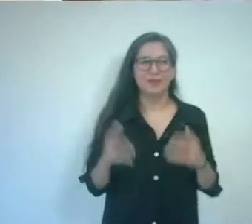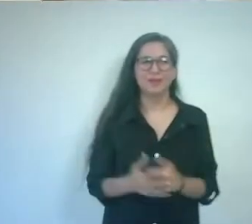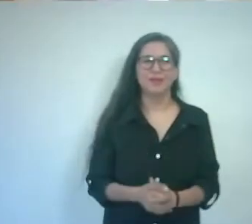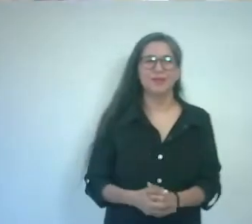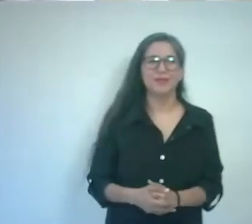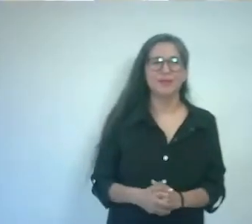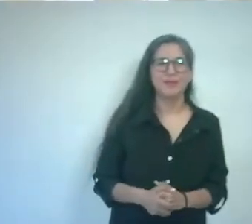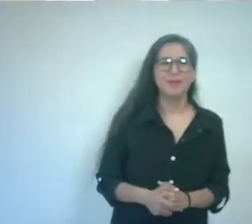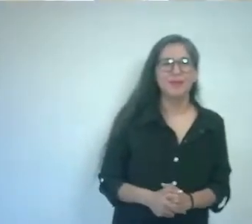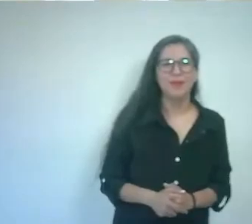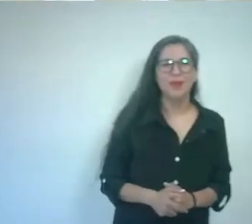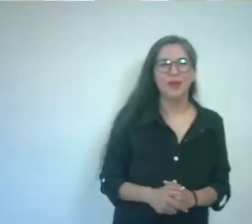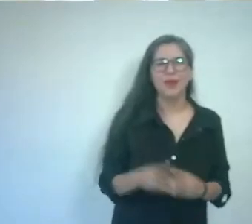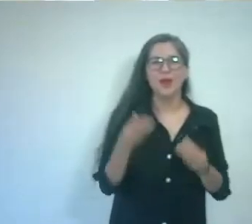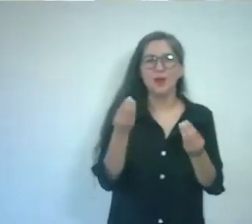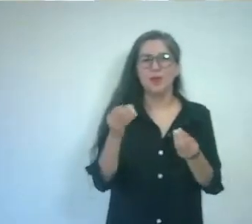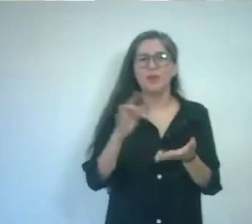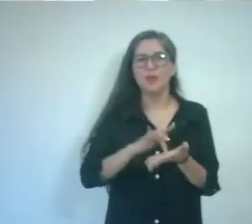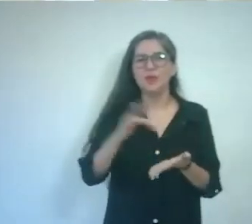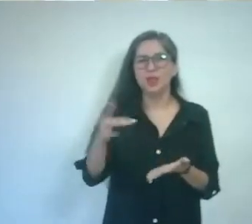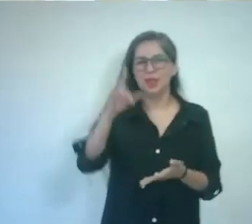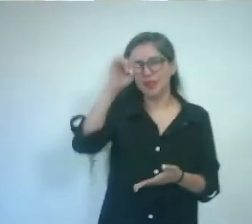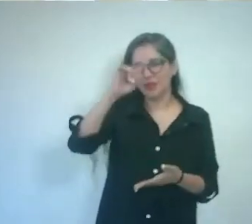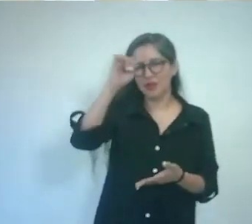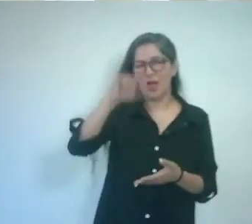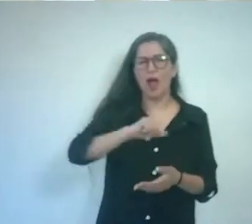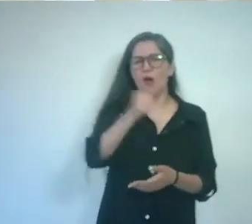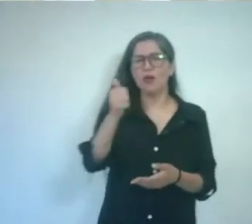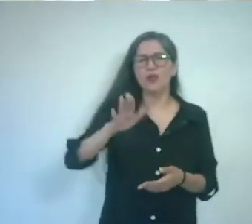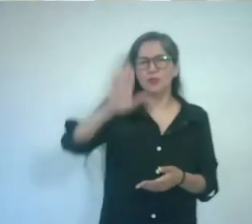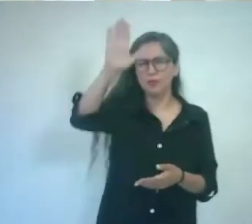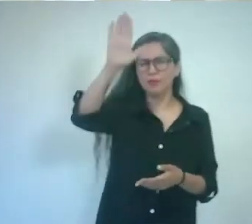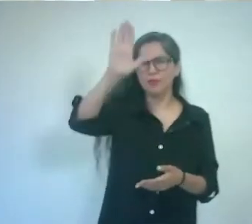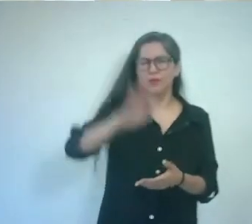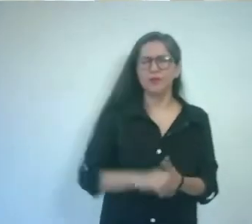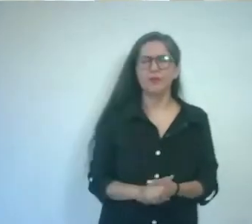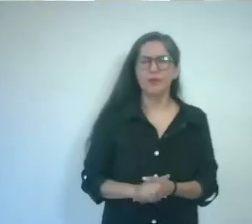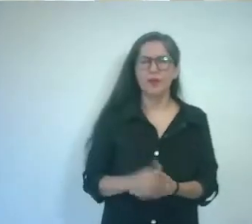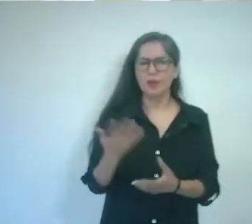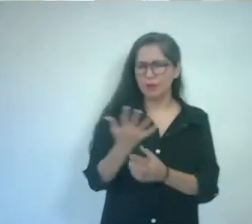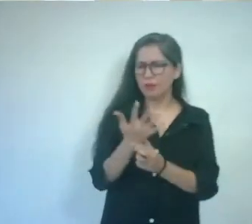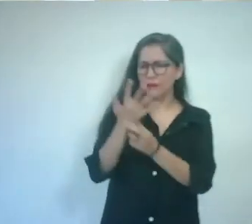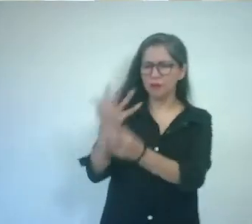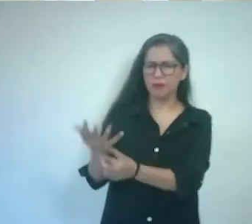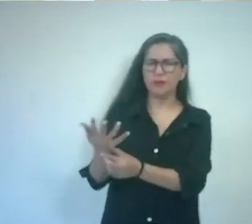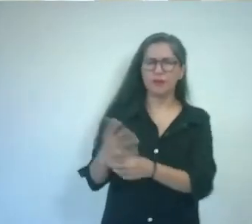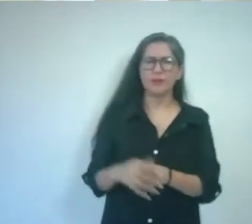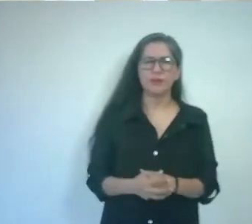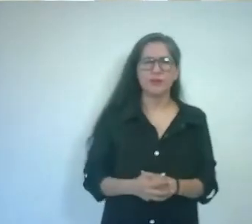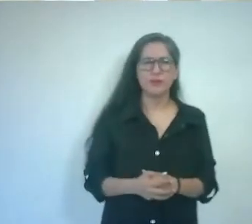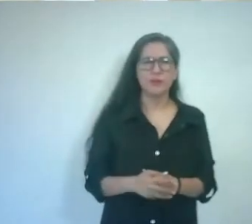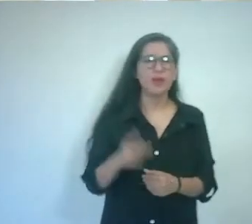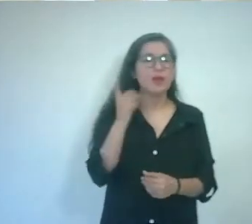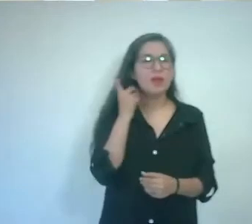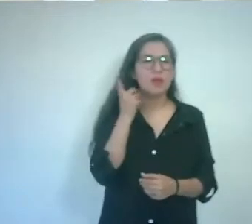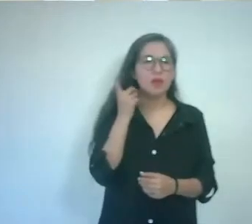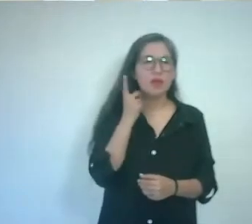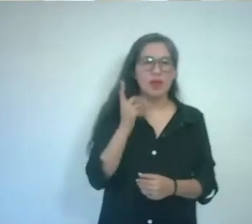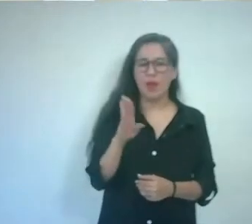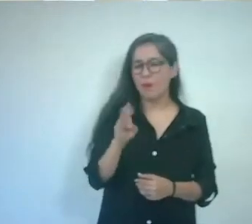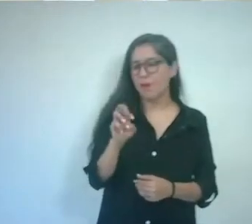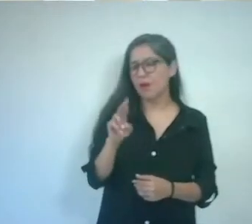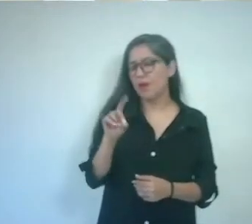Muchas gracias, consejero. ¿Alguna otra intervención? Tiene la palabra la diputada Bernarda